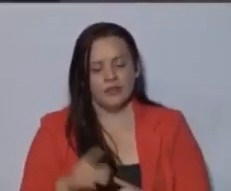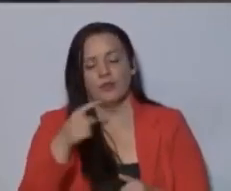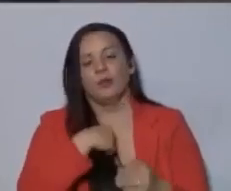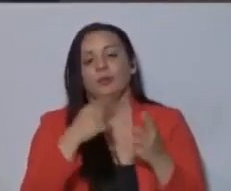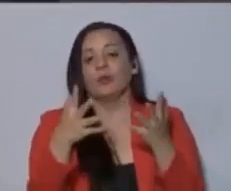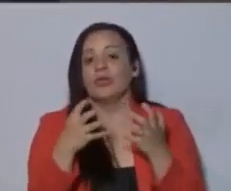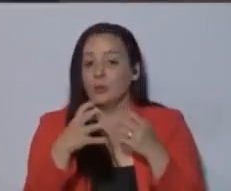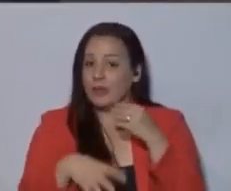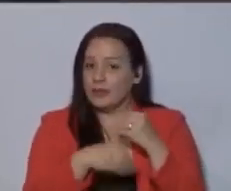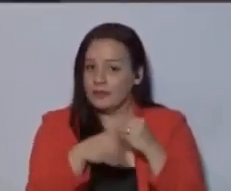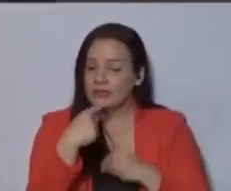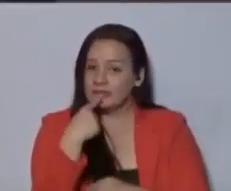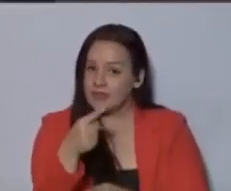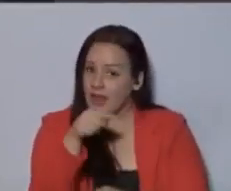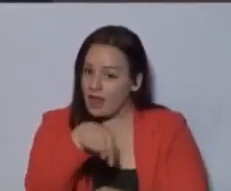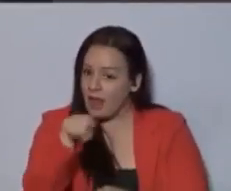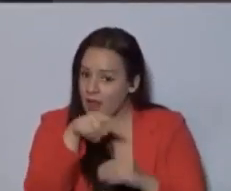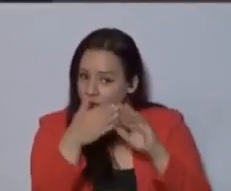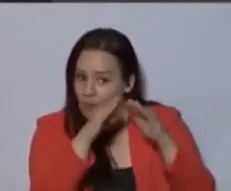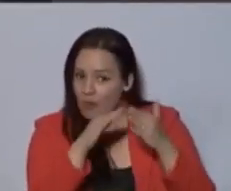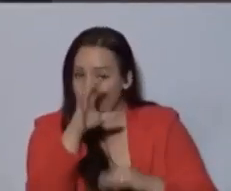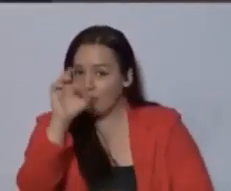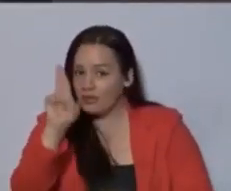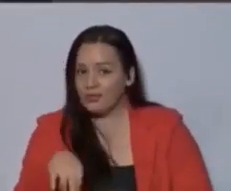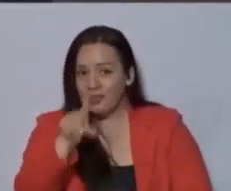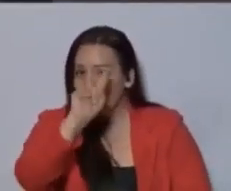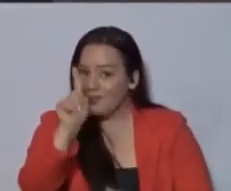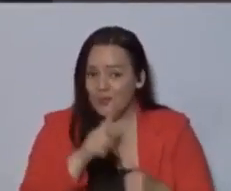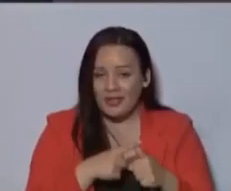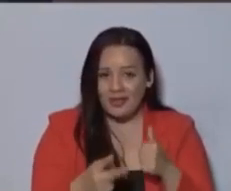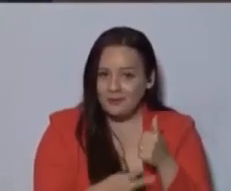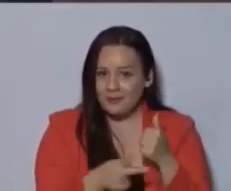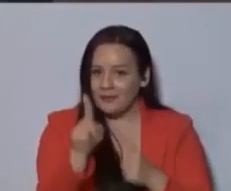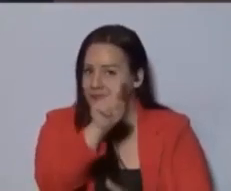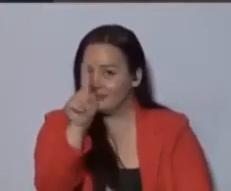Quiero además decirle al pueblo de Costa Rica que no es la primera vez